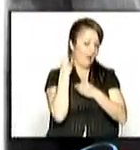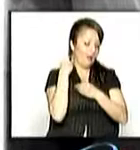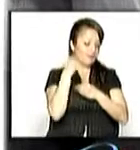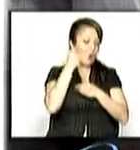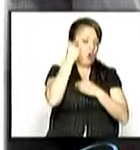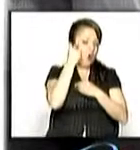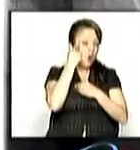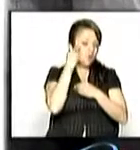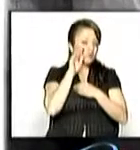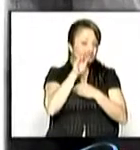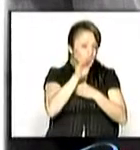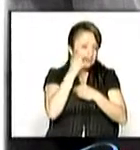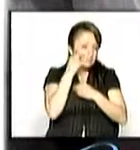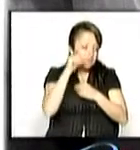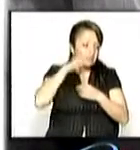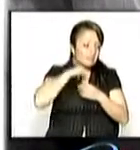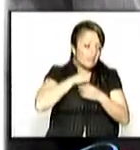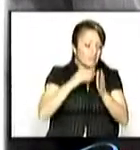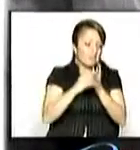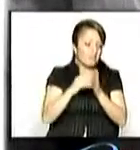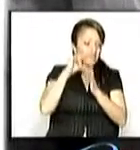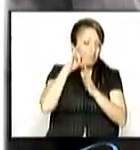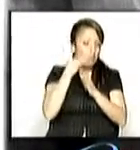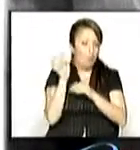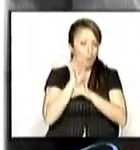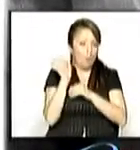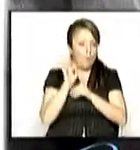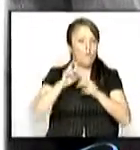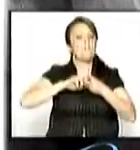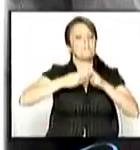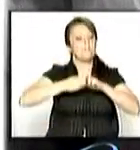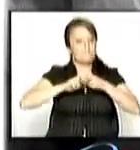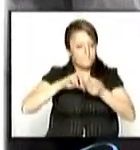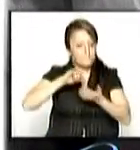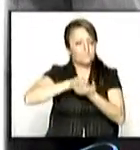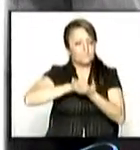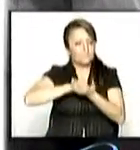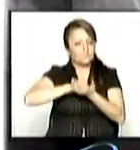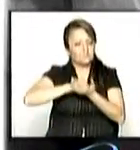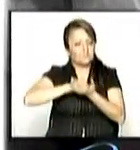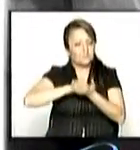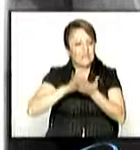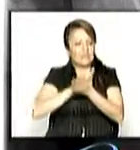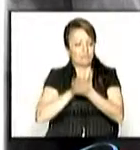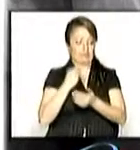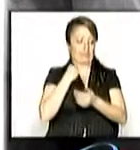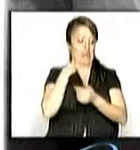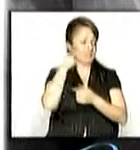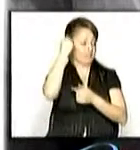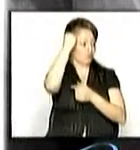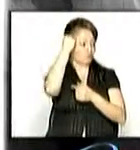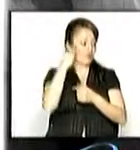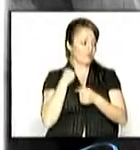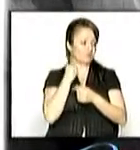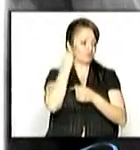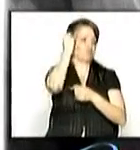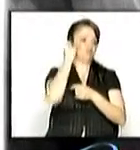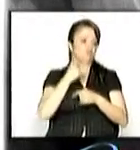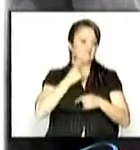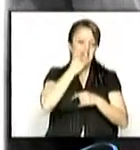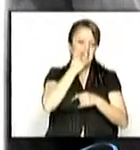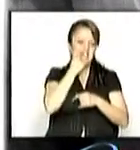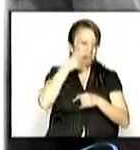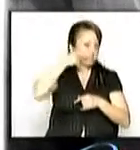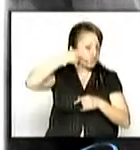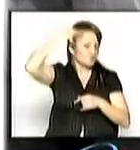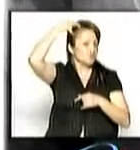parte del sistema nervioso, ¿sí? Entonces eso se va a esa información y va y se traslada o se transporta